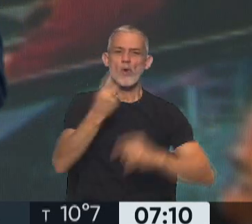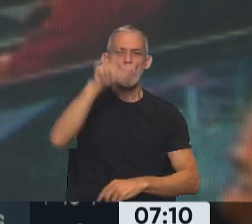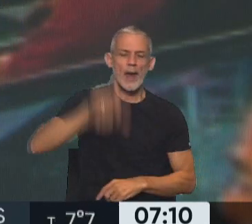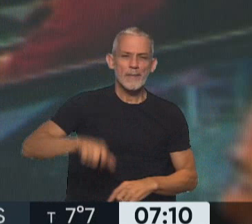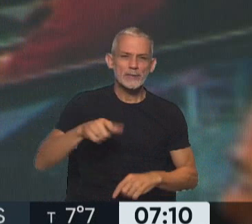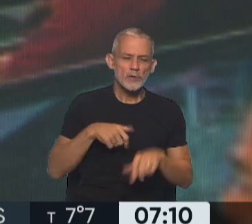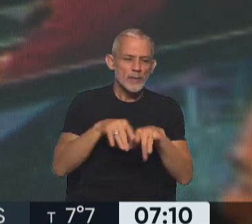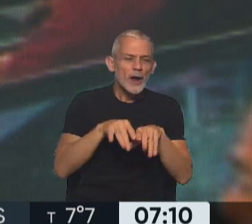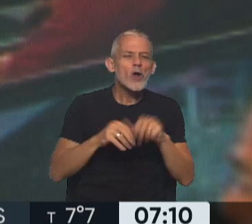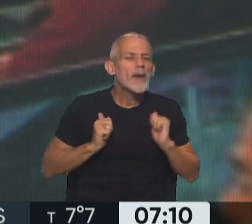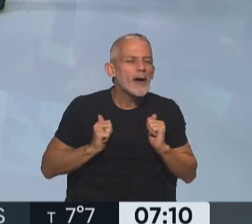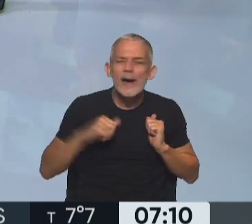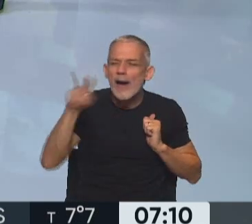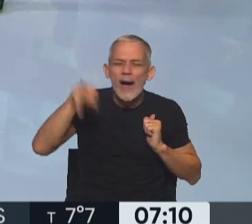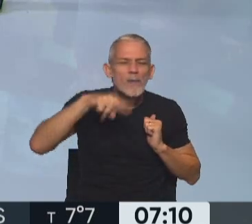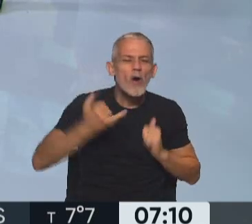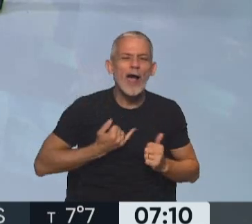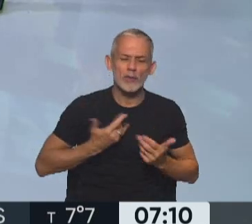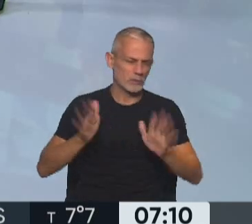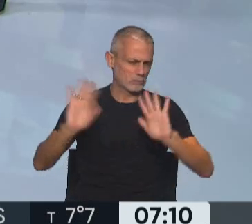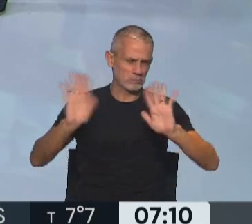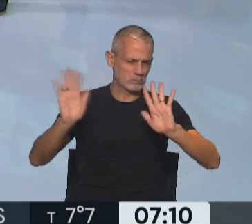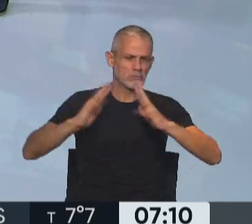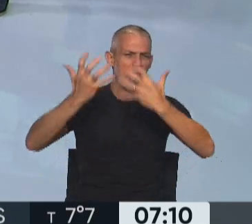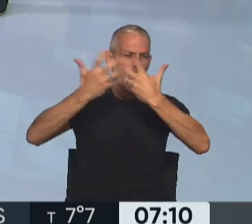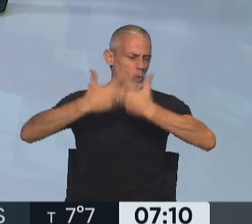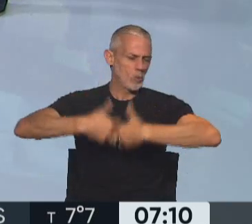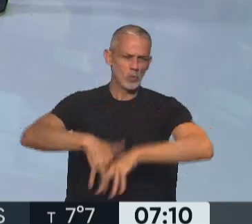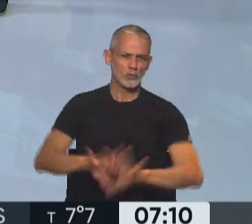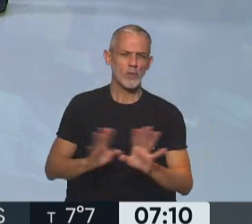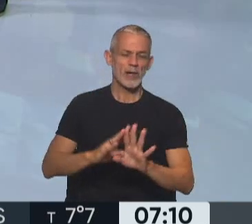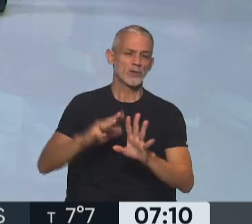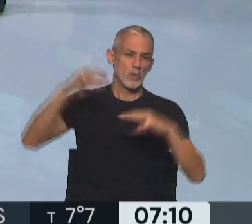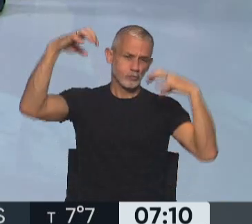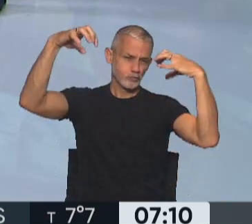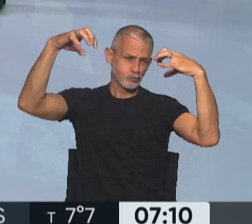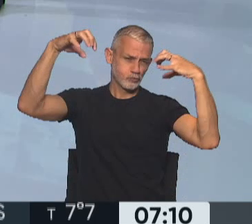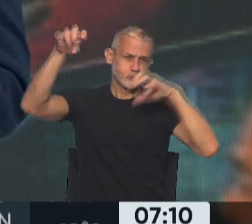que pone el nombre y empieza a buscar a ver si lo encuentra. Automáticamente lo hace el